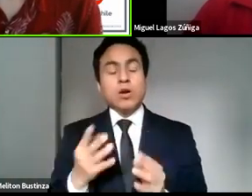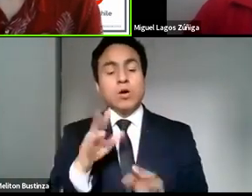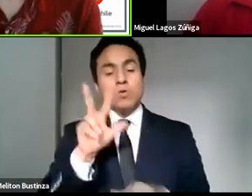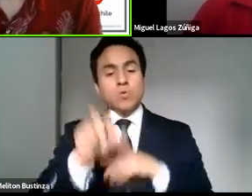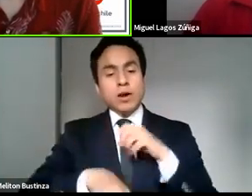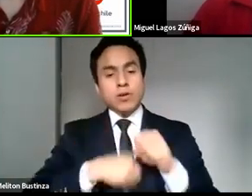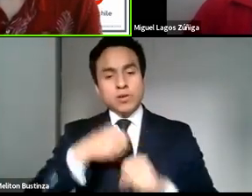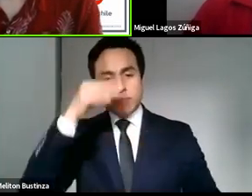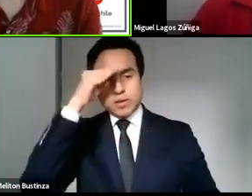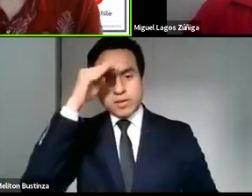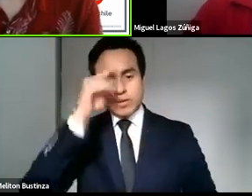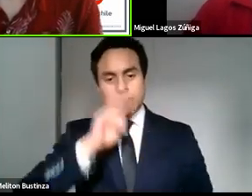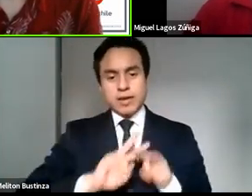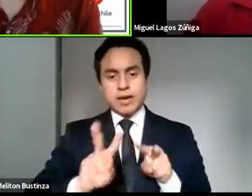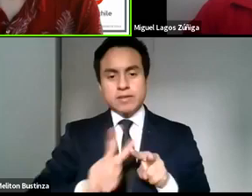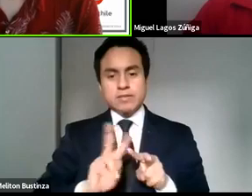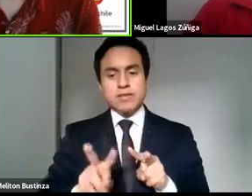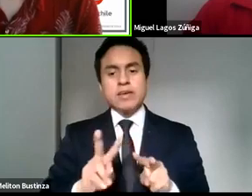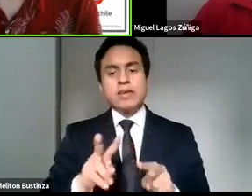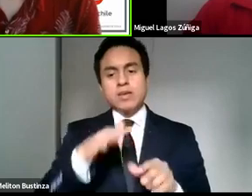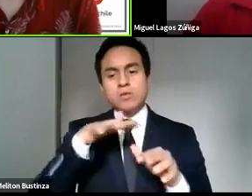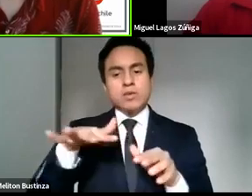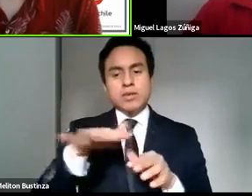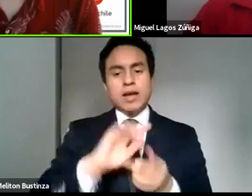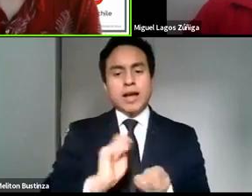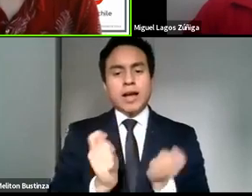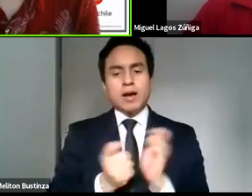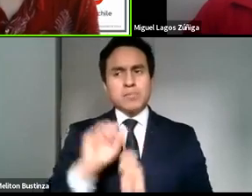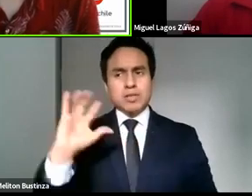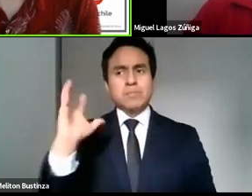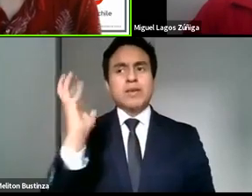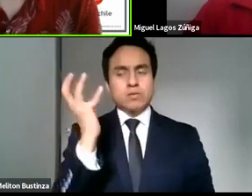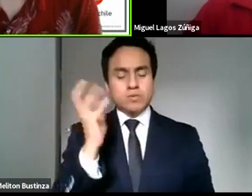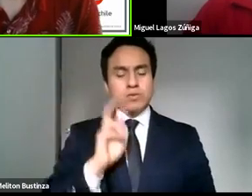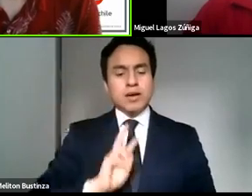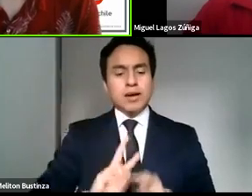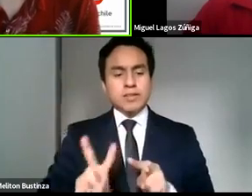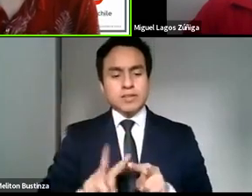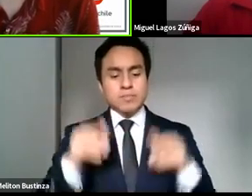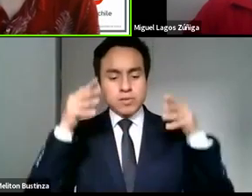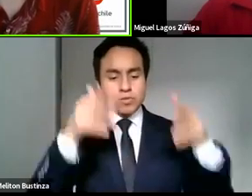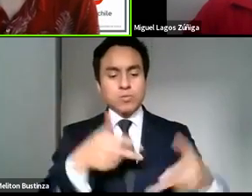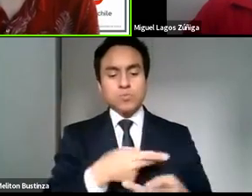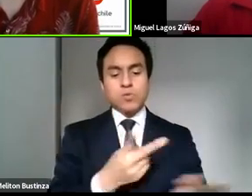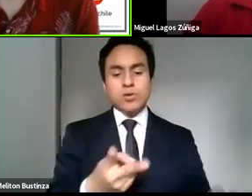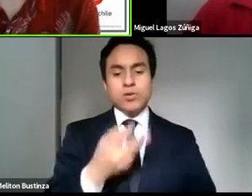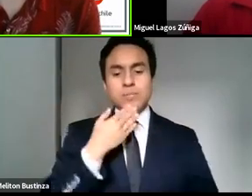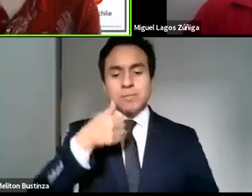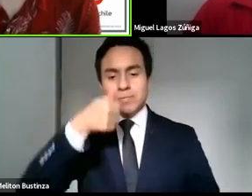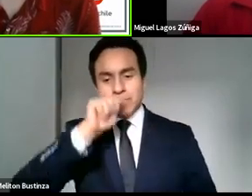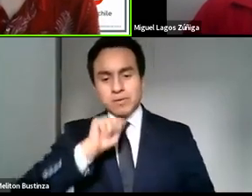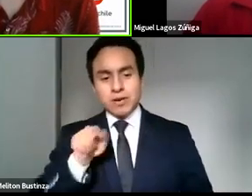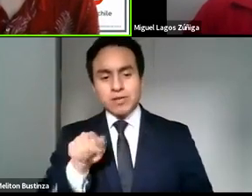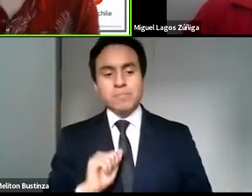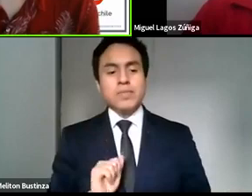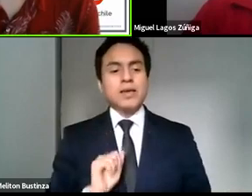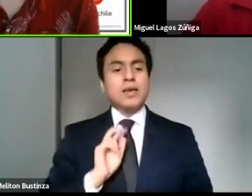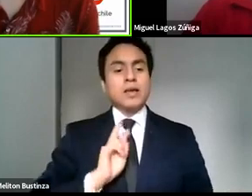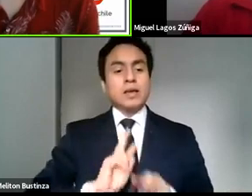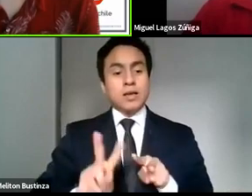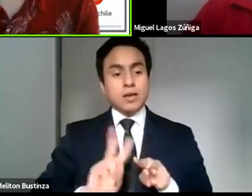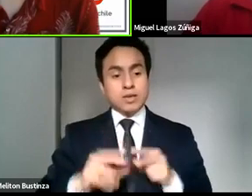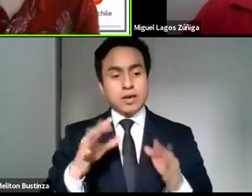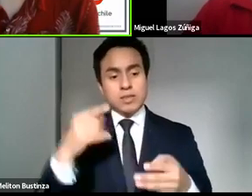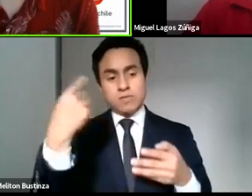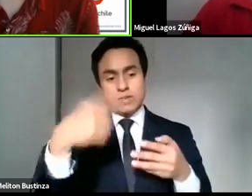en la realización de estudios de hidrología y cambio climático desarrollados tanto para el sector público como privado. Ha participado con una